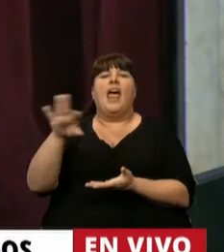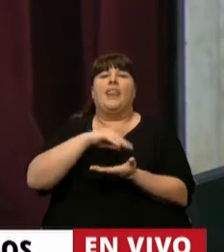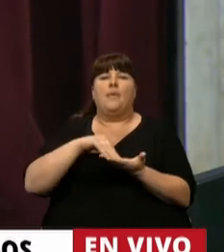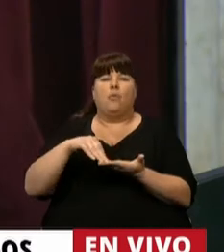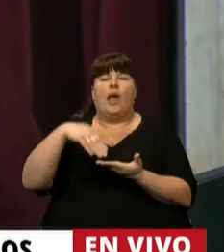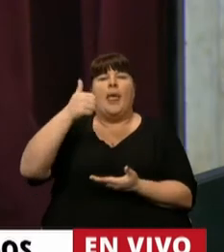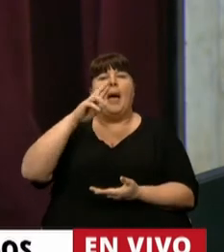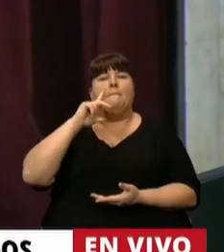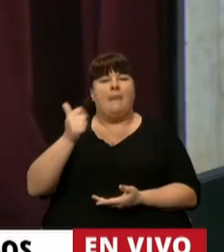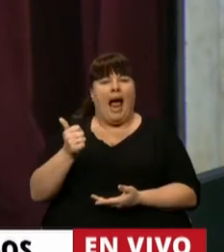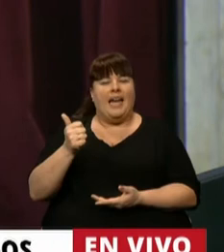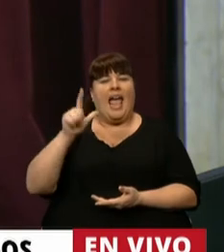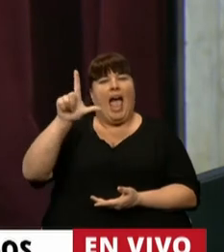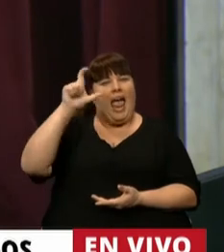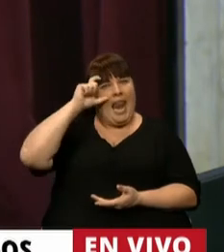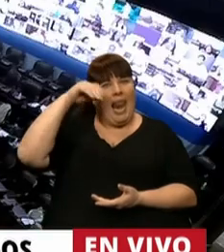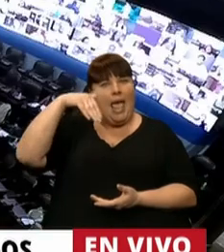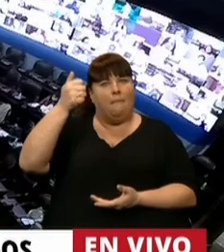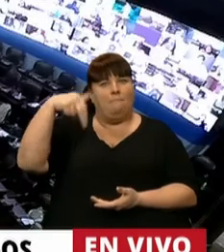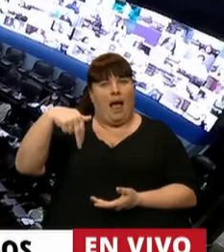Diputada María Lucila Lehmann.